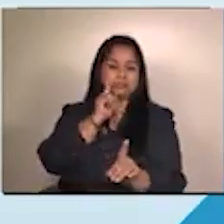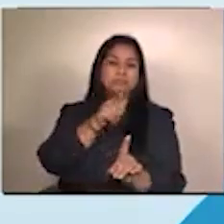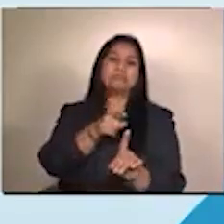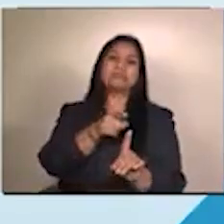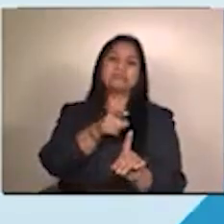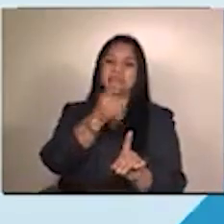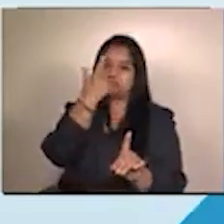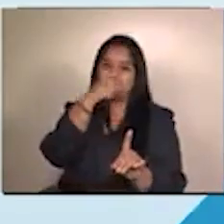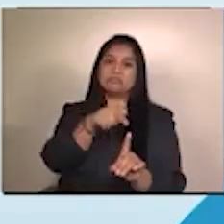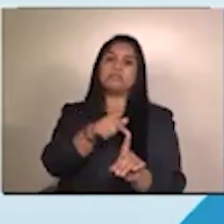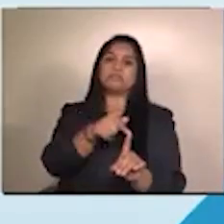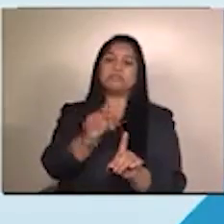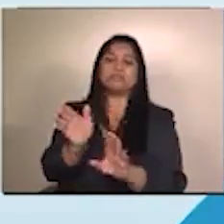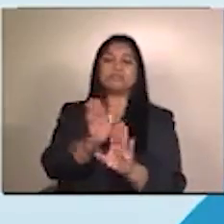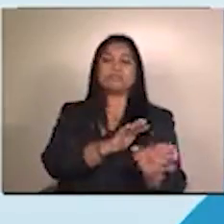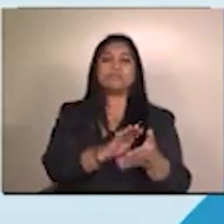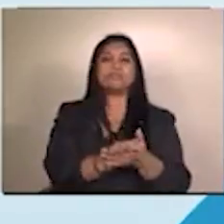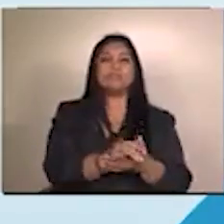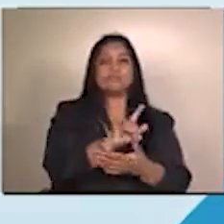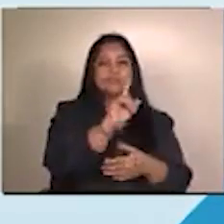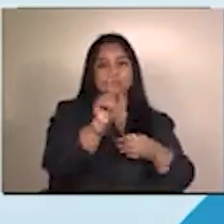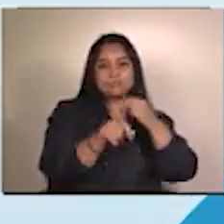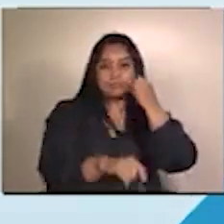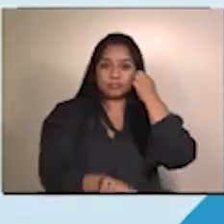Para Nuevo Mundo Noticias, Ángel Vásquez.